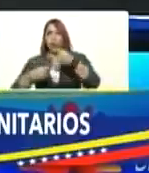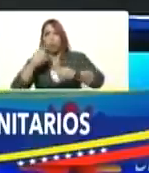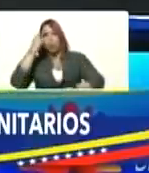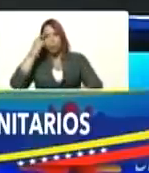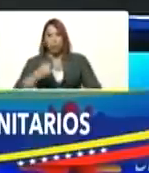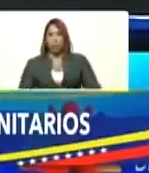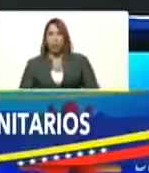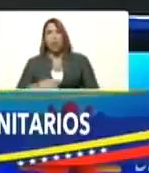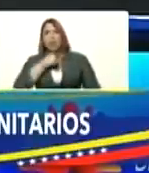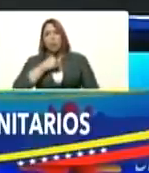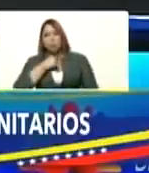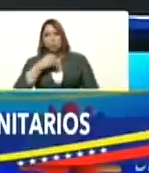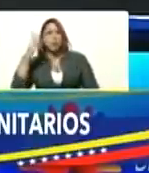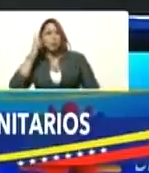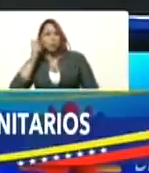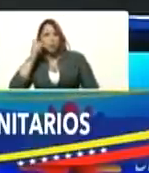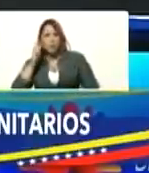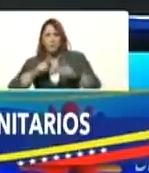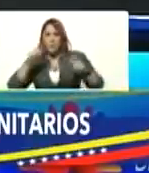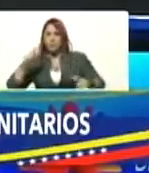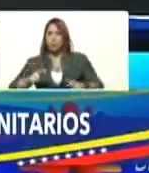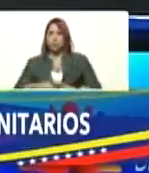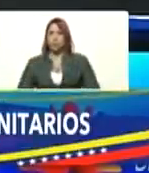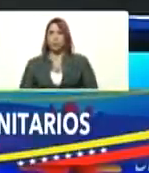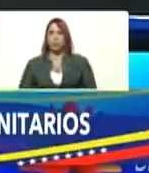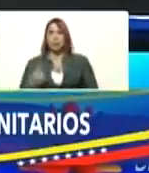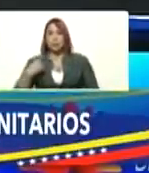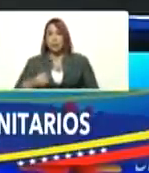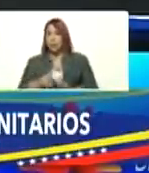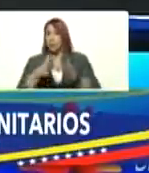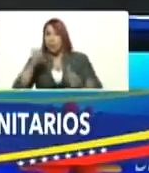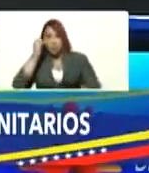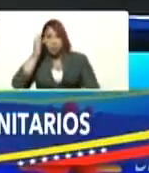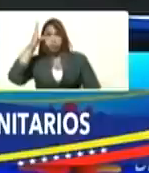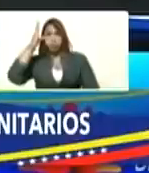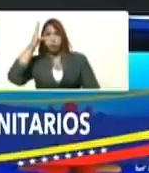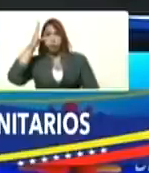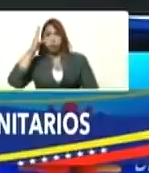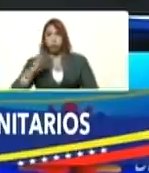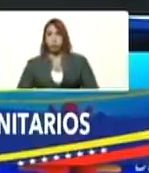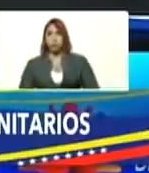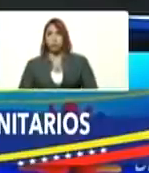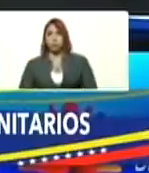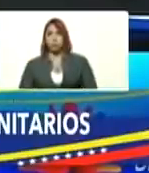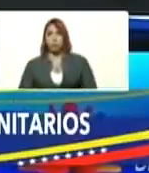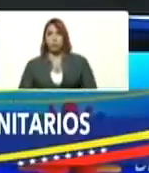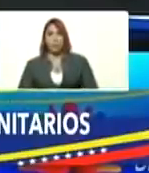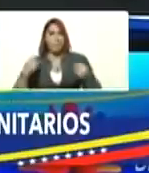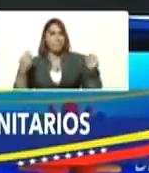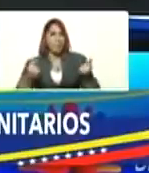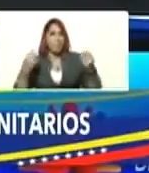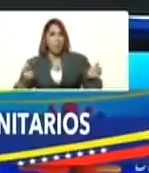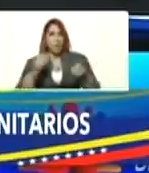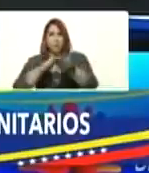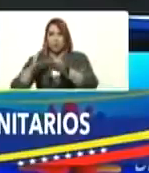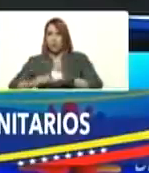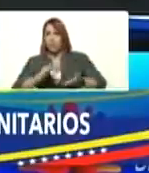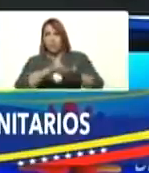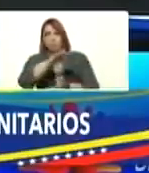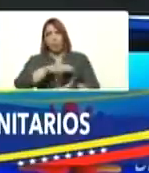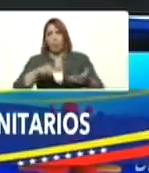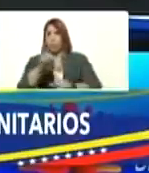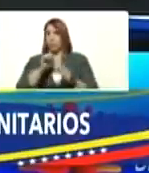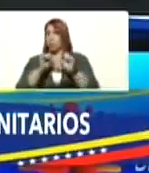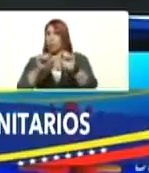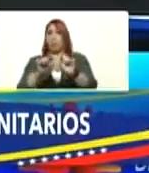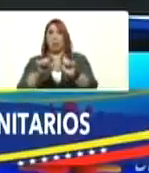Le gusta escuchar a la gente. Y tiene una gran capacidad para resolver, compadre. No se